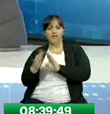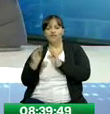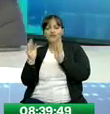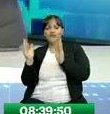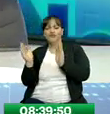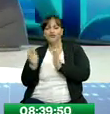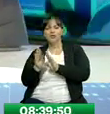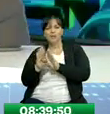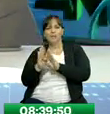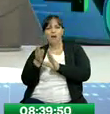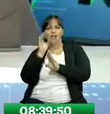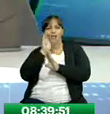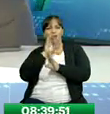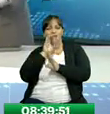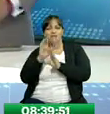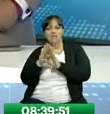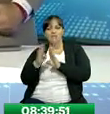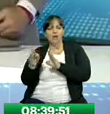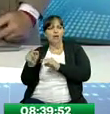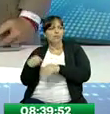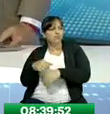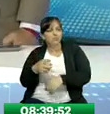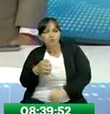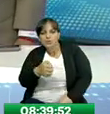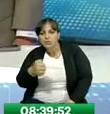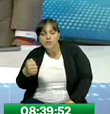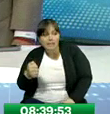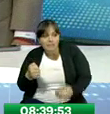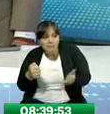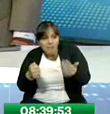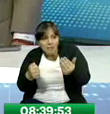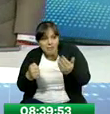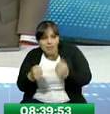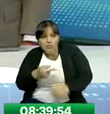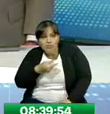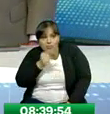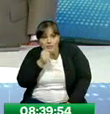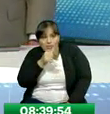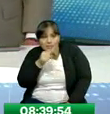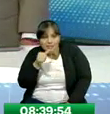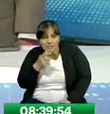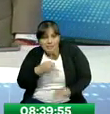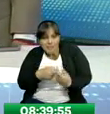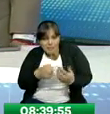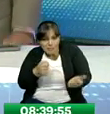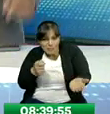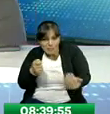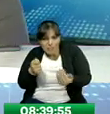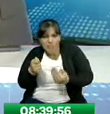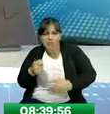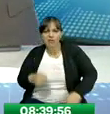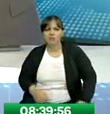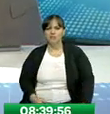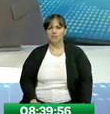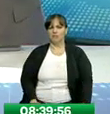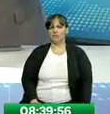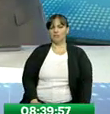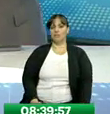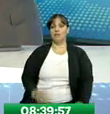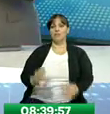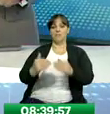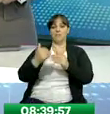cara de tontos en esa licorera y más adelante más adelante si vas hacia el norte están abriendo